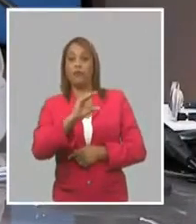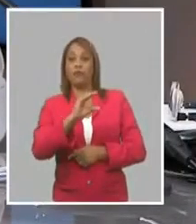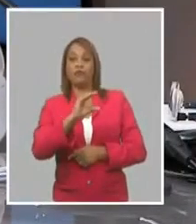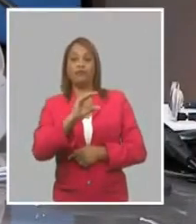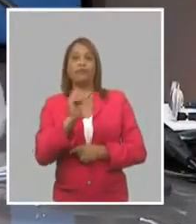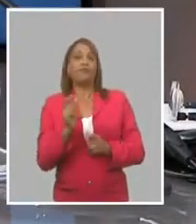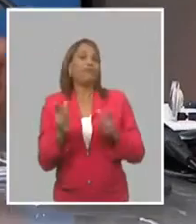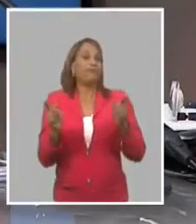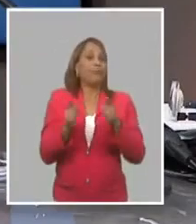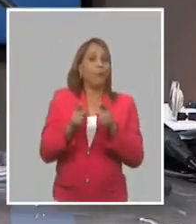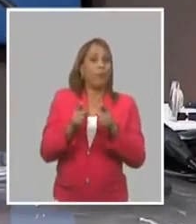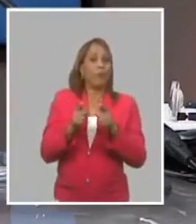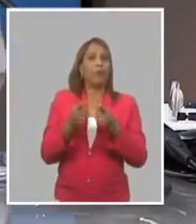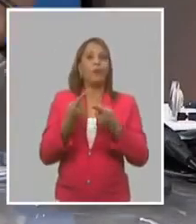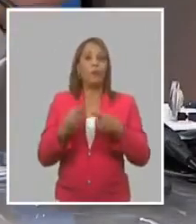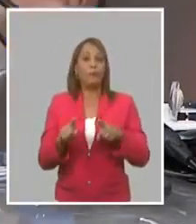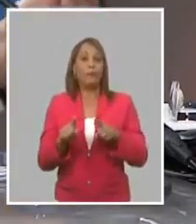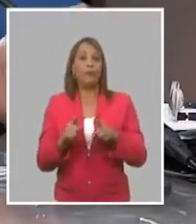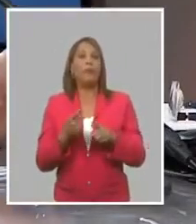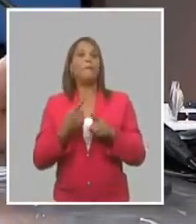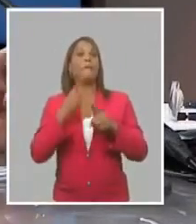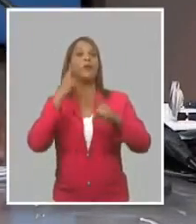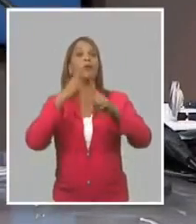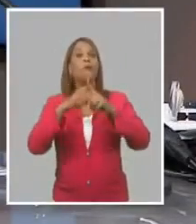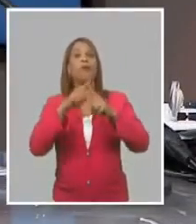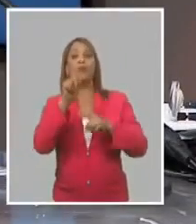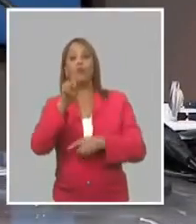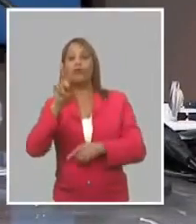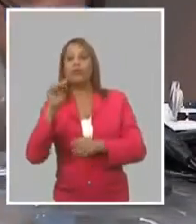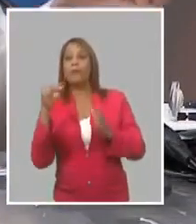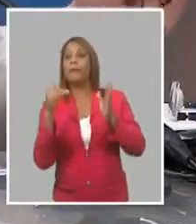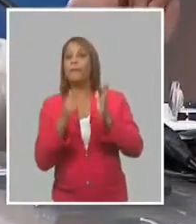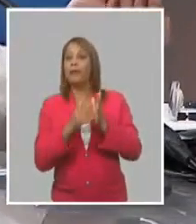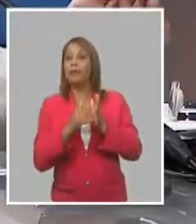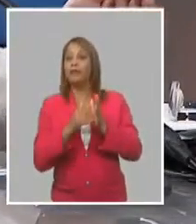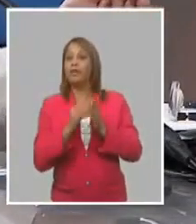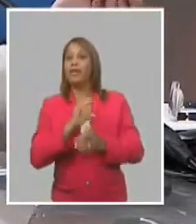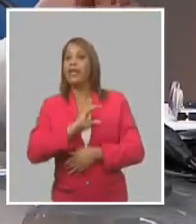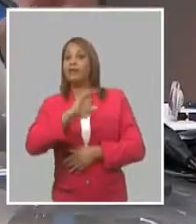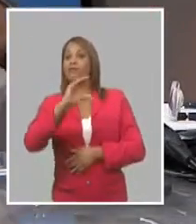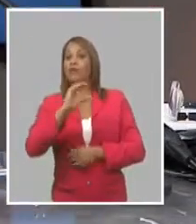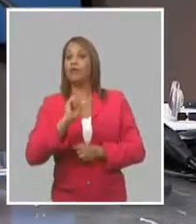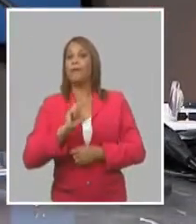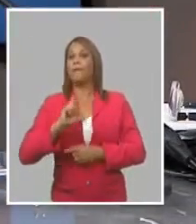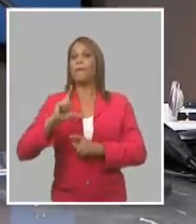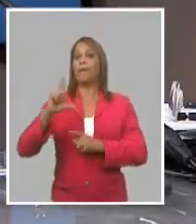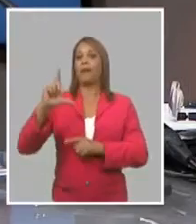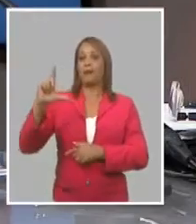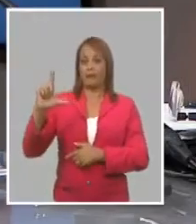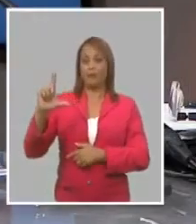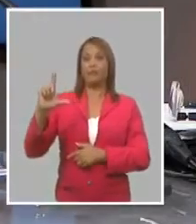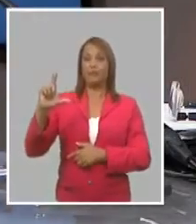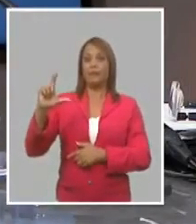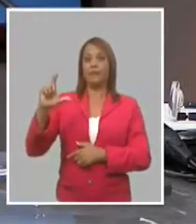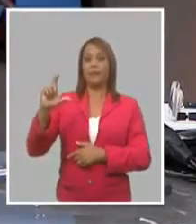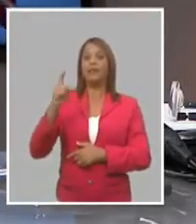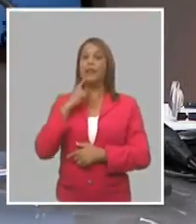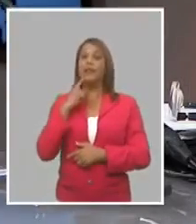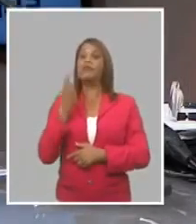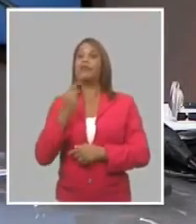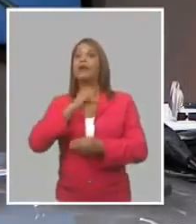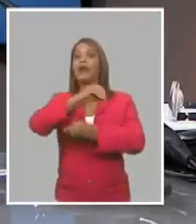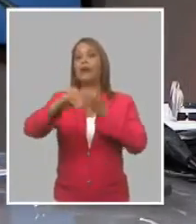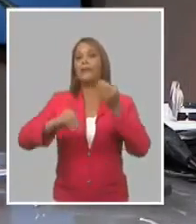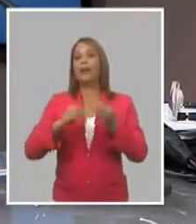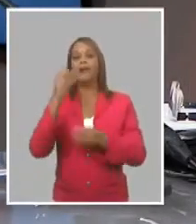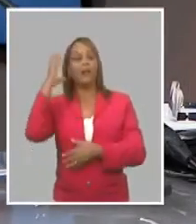tamaño. Pero eso, por 12.000 pesos, el subsidio es mucho más grande. Y eso tendría que ponerlo el presupuesto